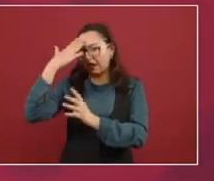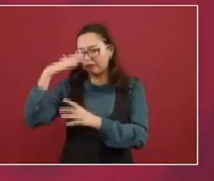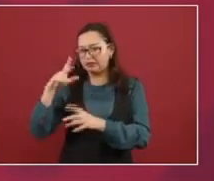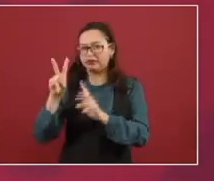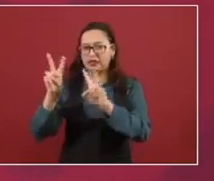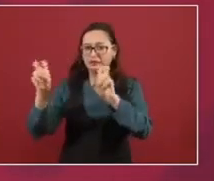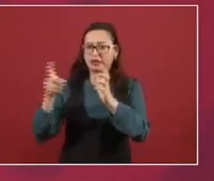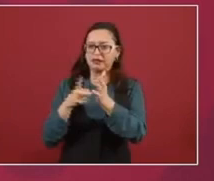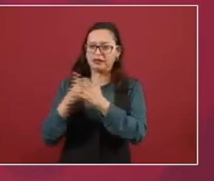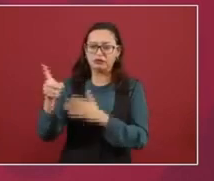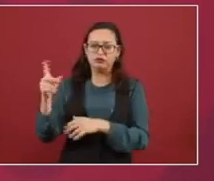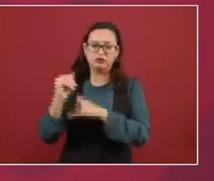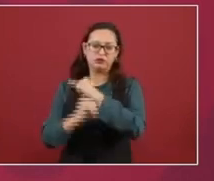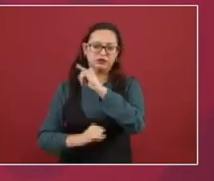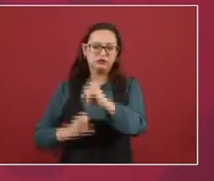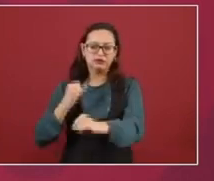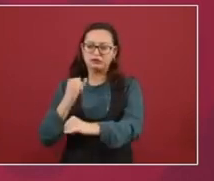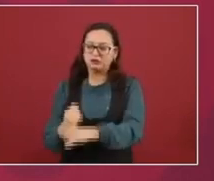internacionalistas